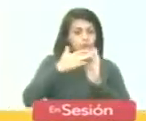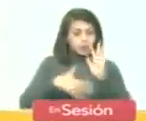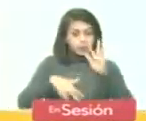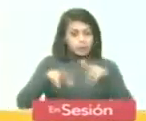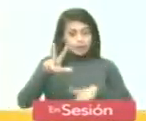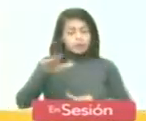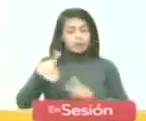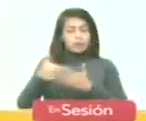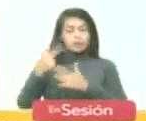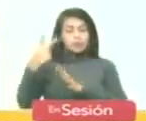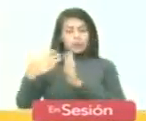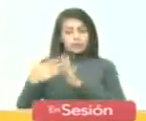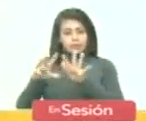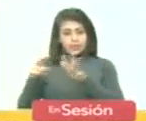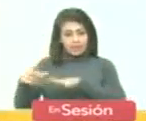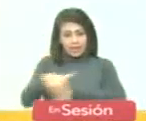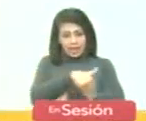al